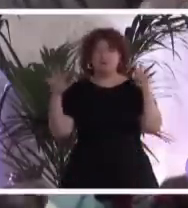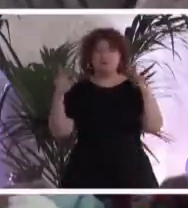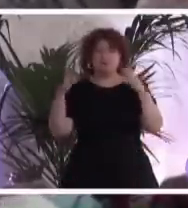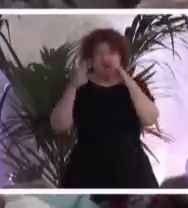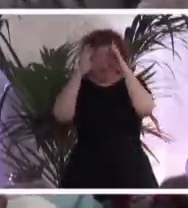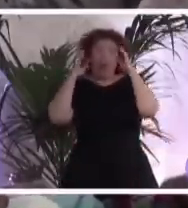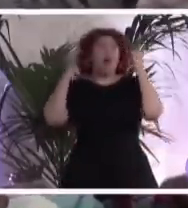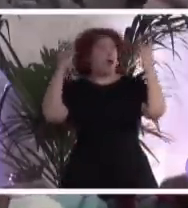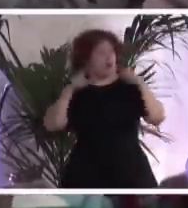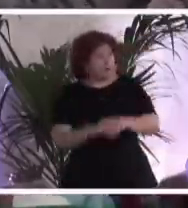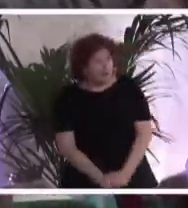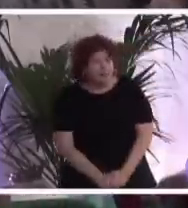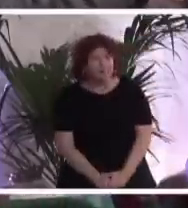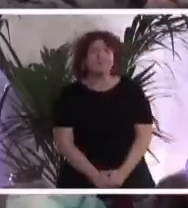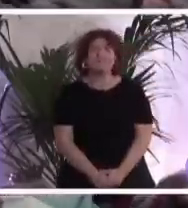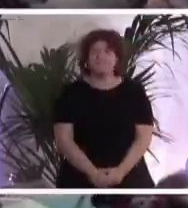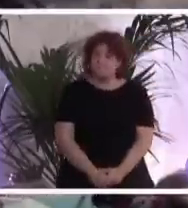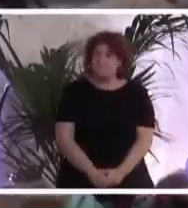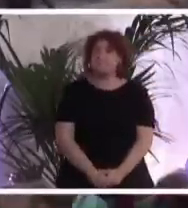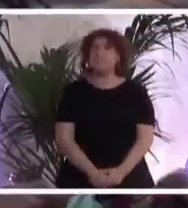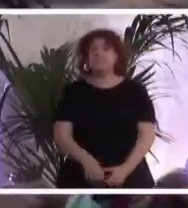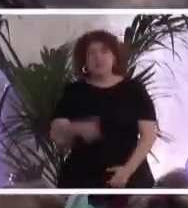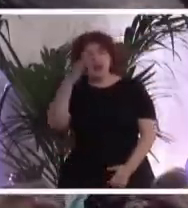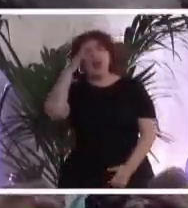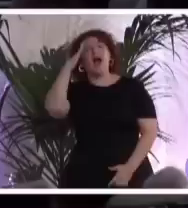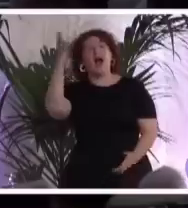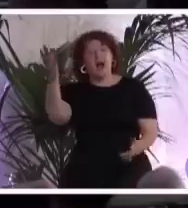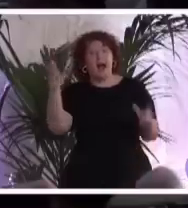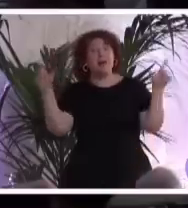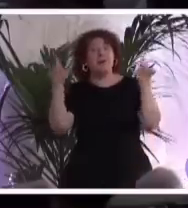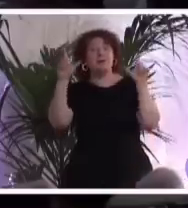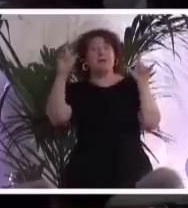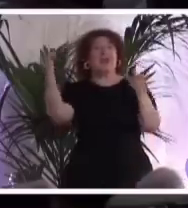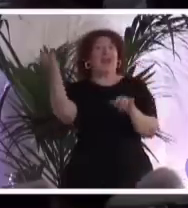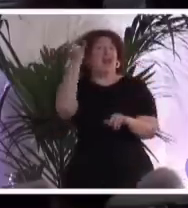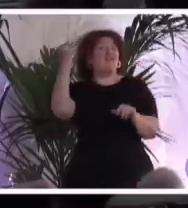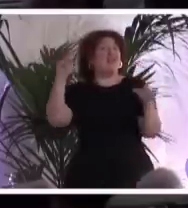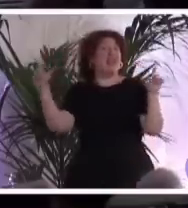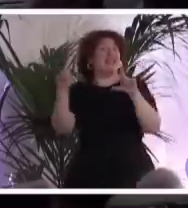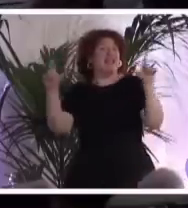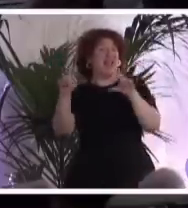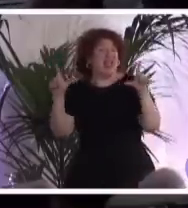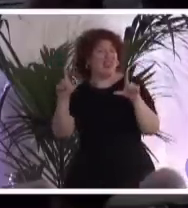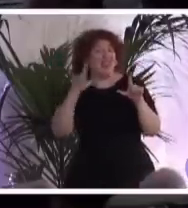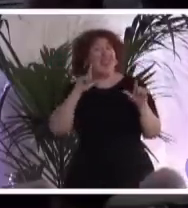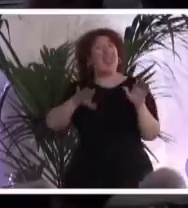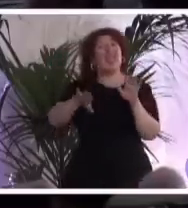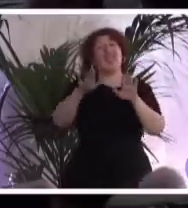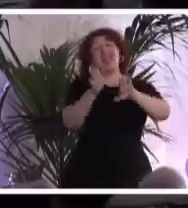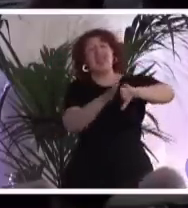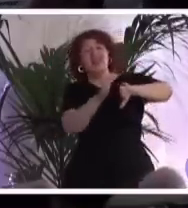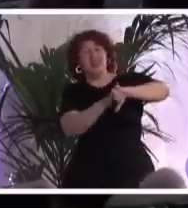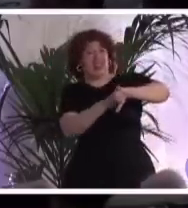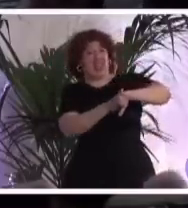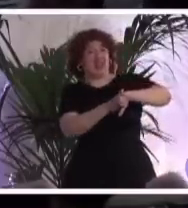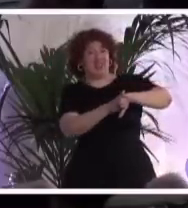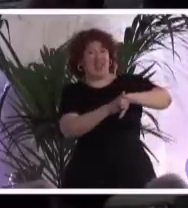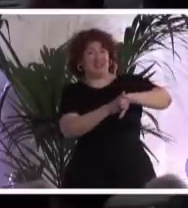anda el jefe de la televisión para gente de izquierdas